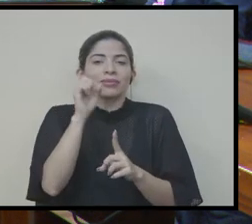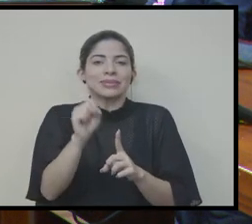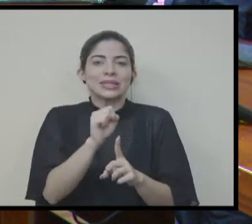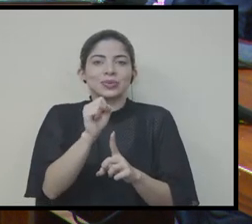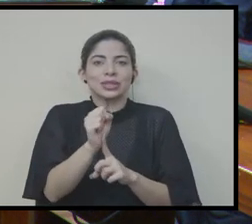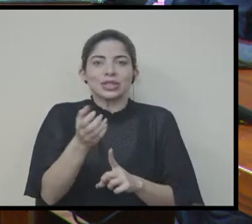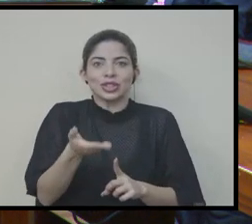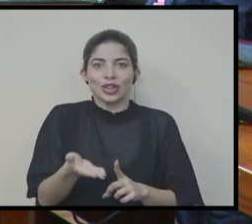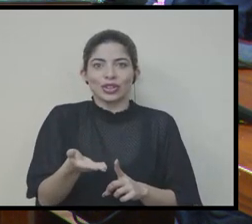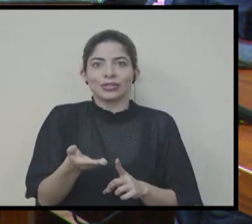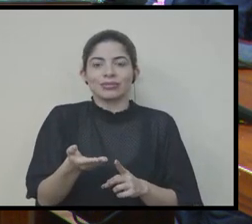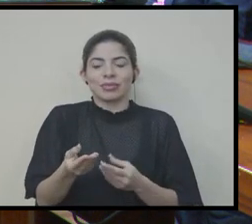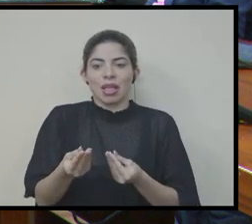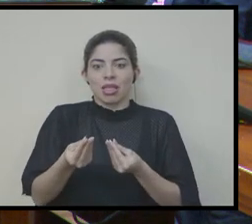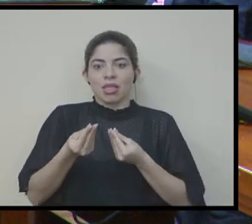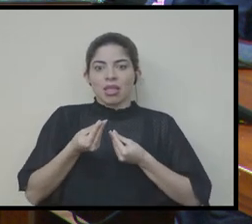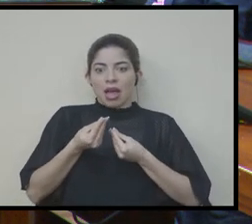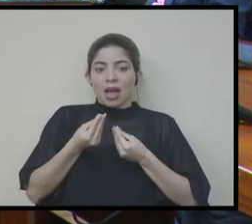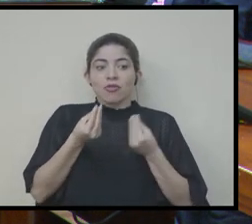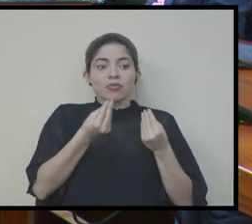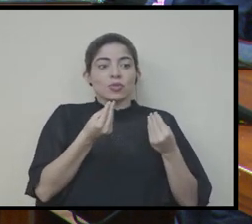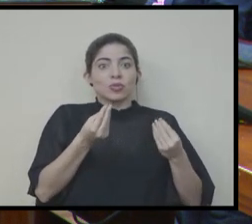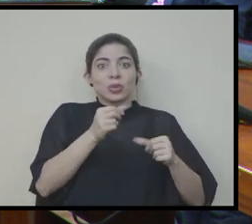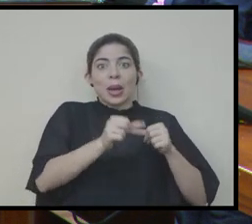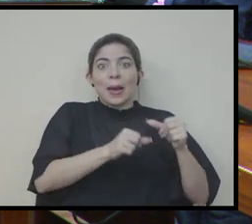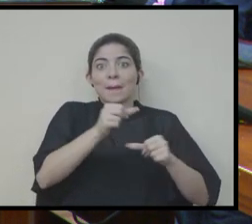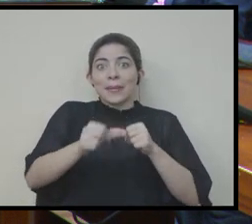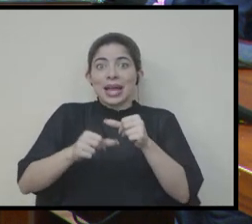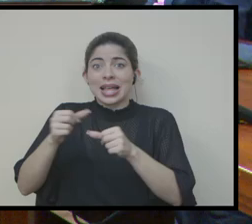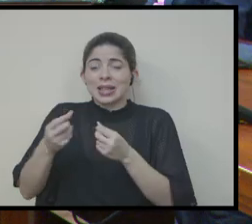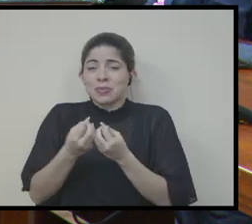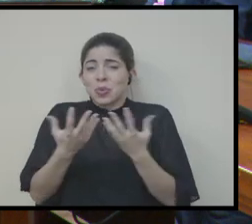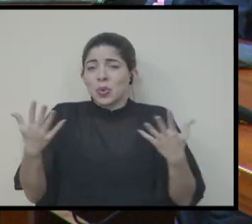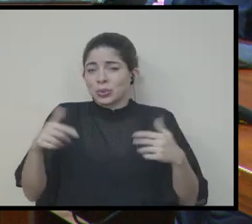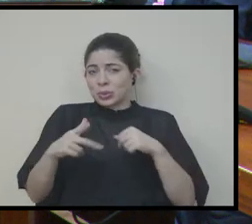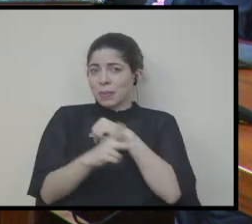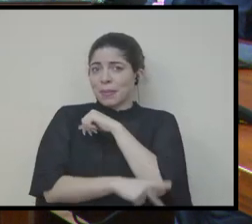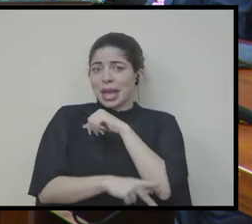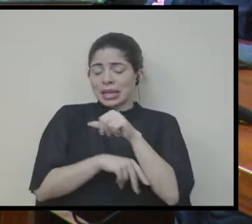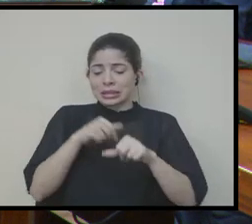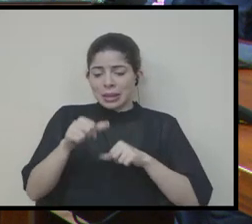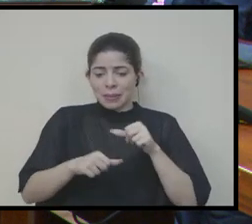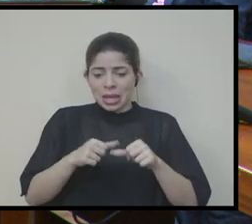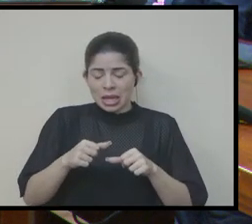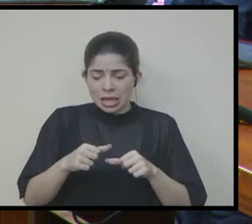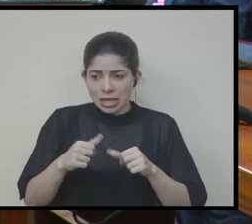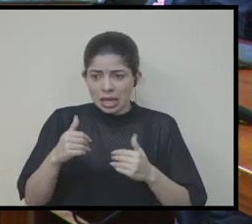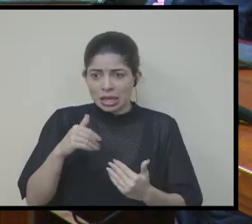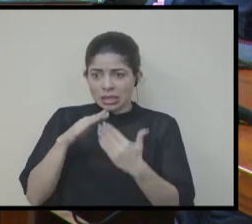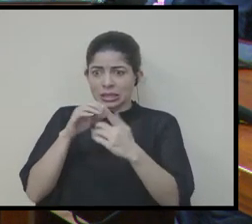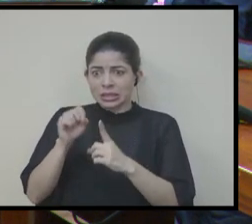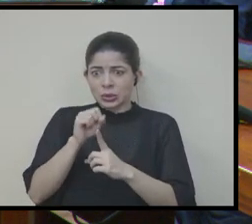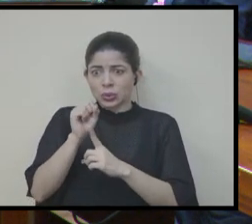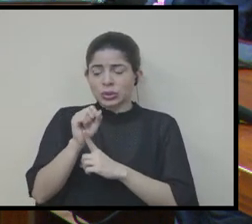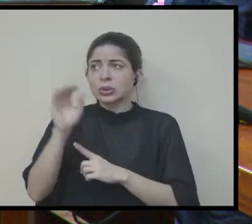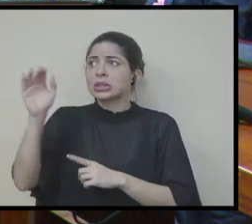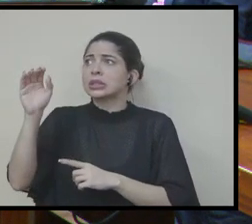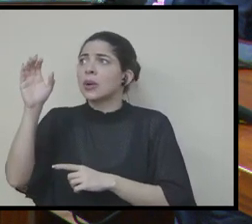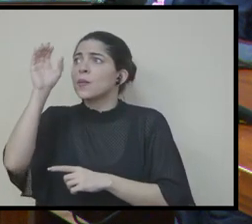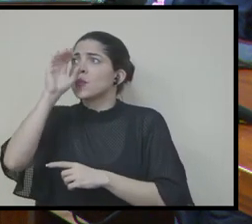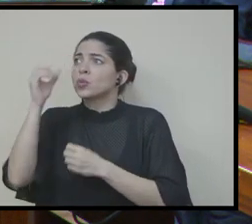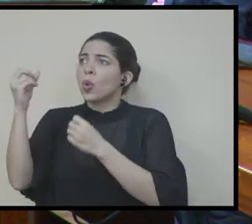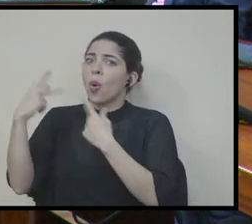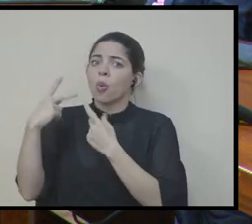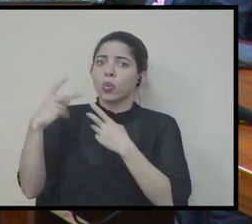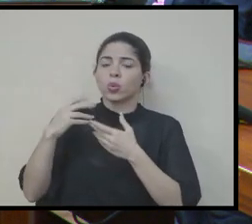circunstancia lleva a muchas de estas pymes y a miles en el país a que se nos acerquen y sigamos buscando